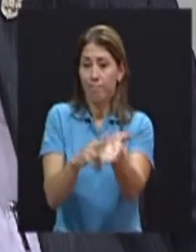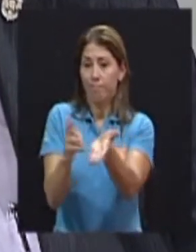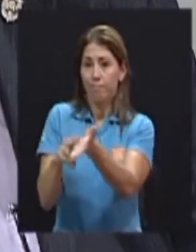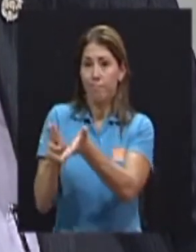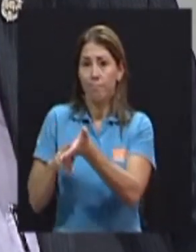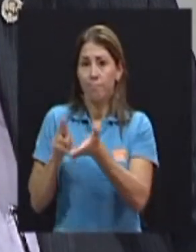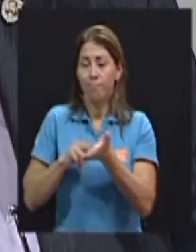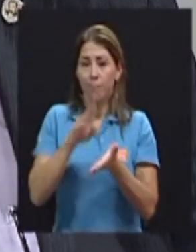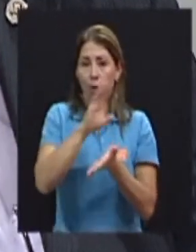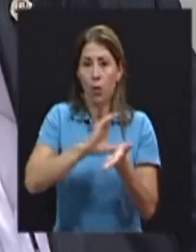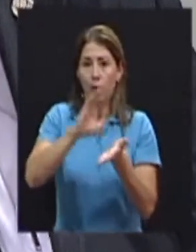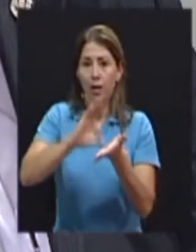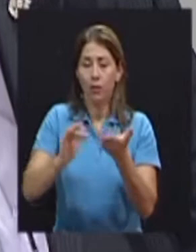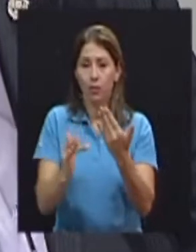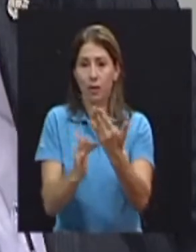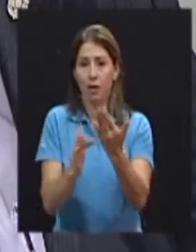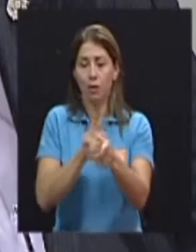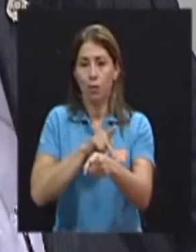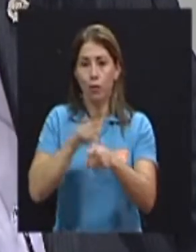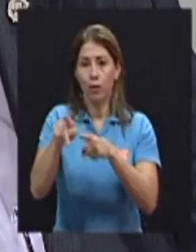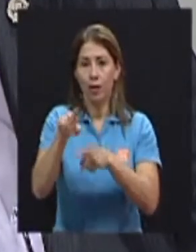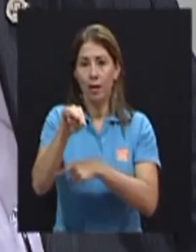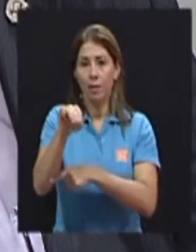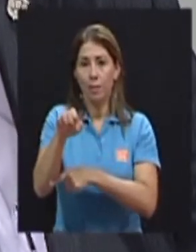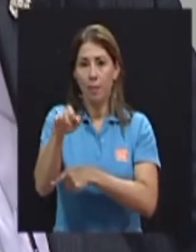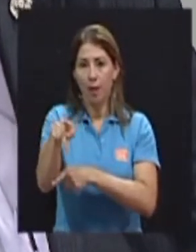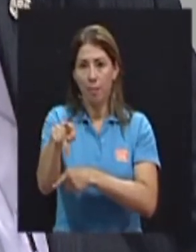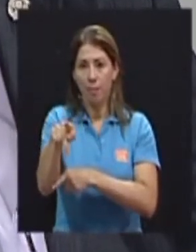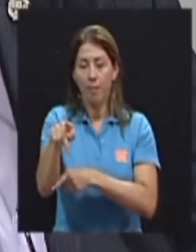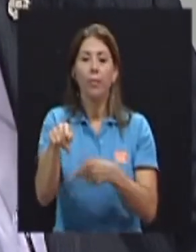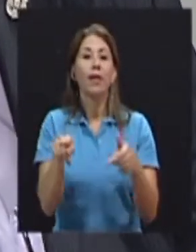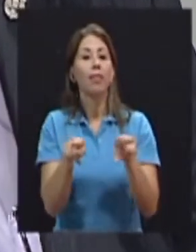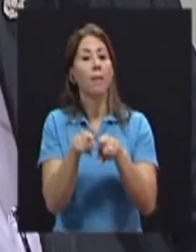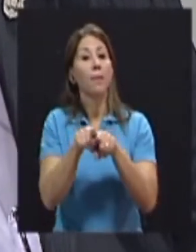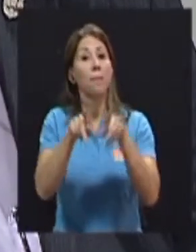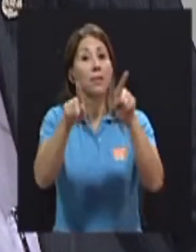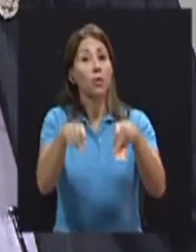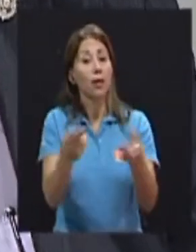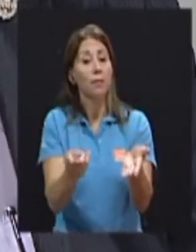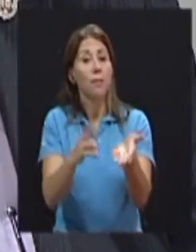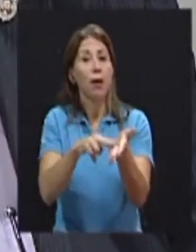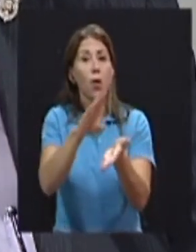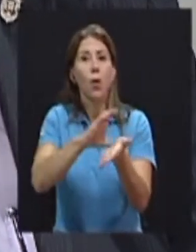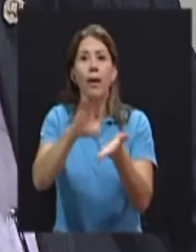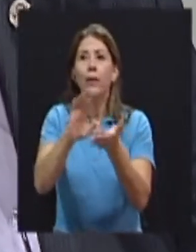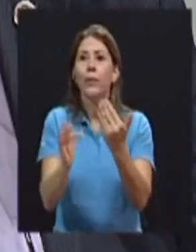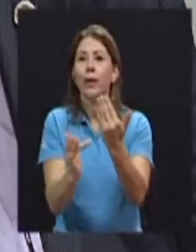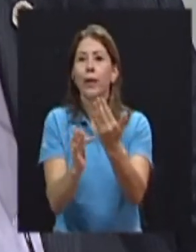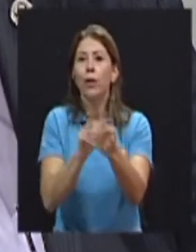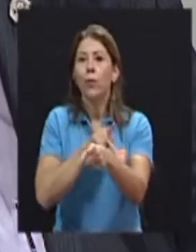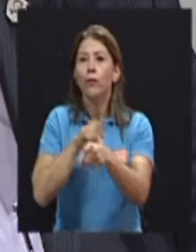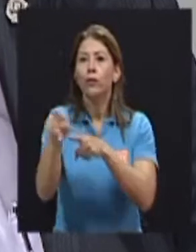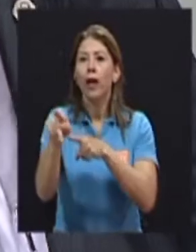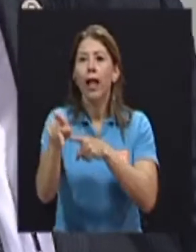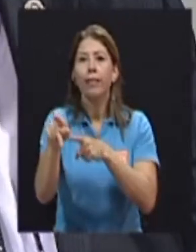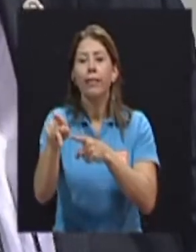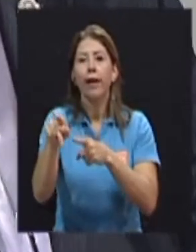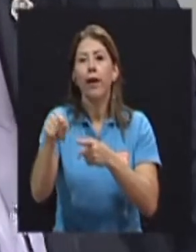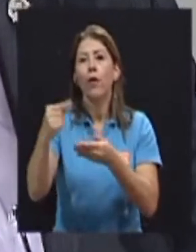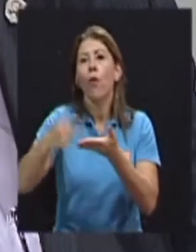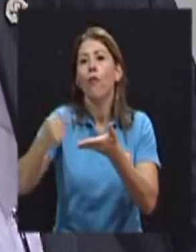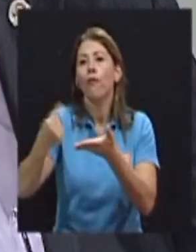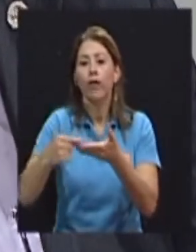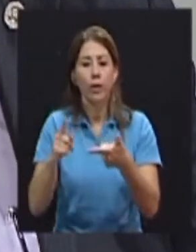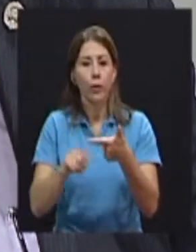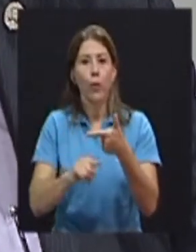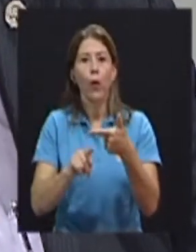técnicos profesionales del MEP, que el muchacho que se matricula en el Colegio Técnico Profesional de Golfito o de Upala o de San